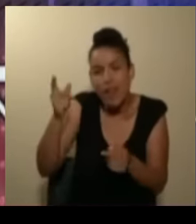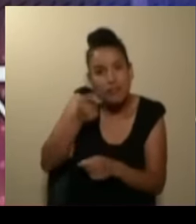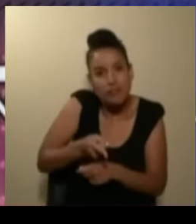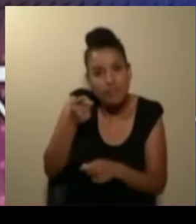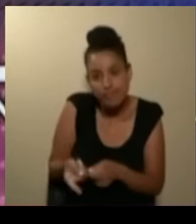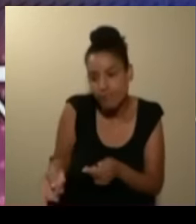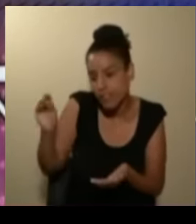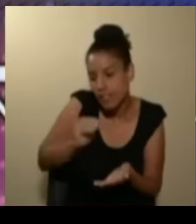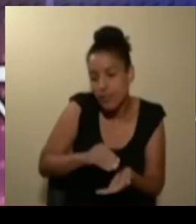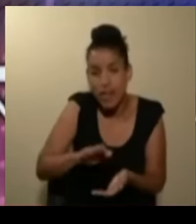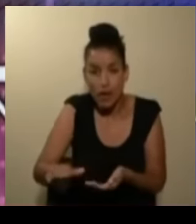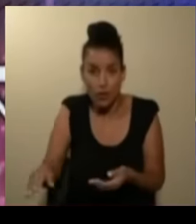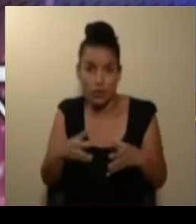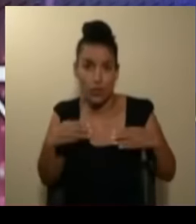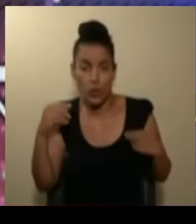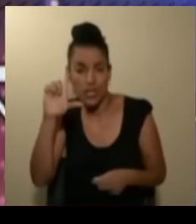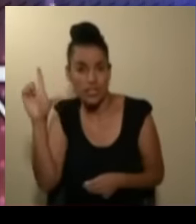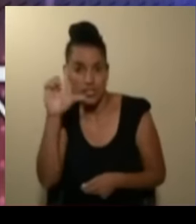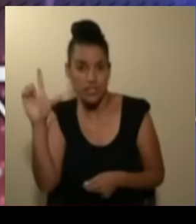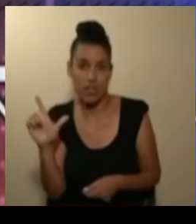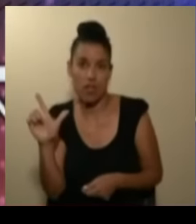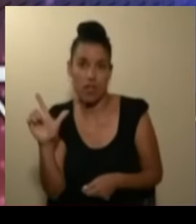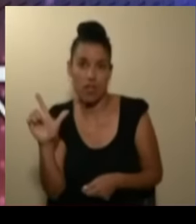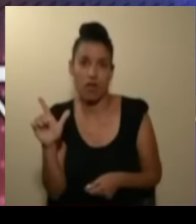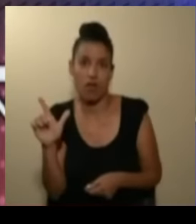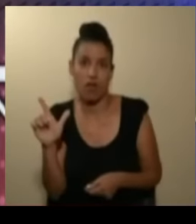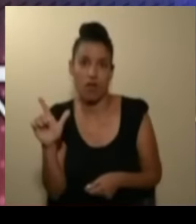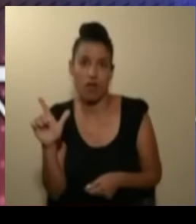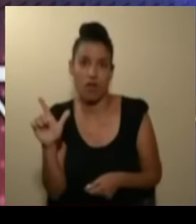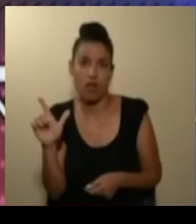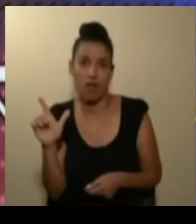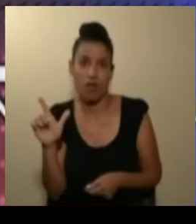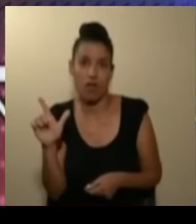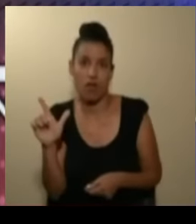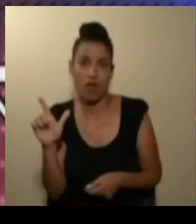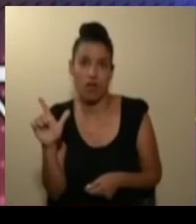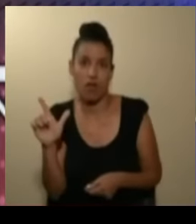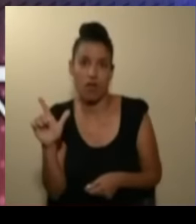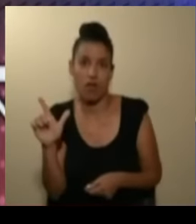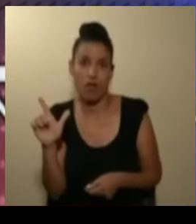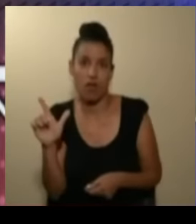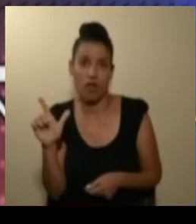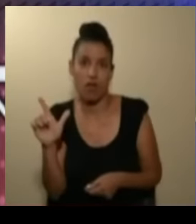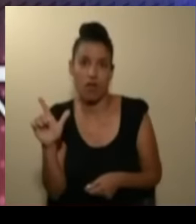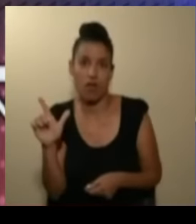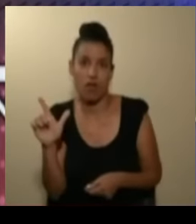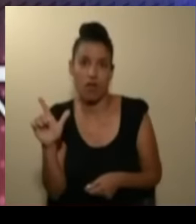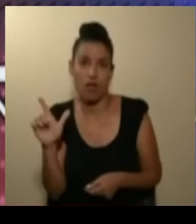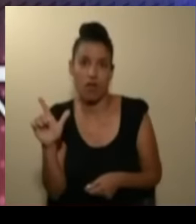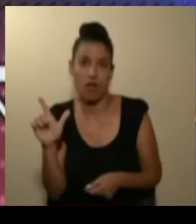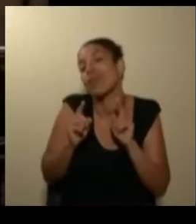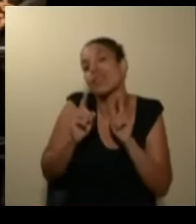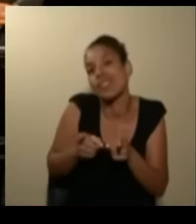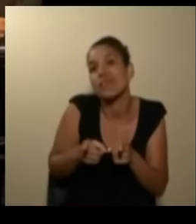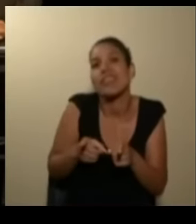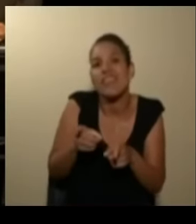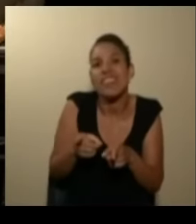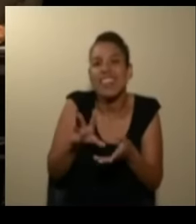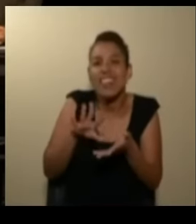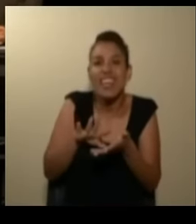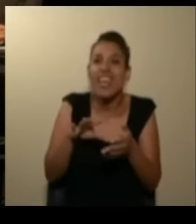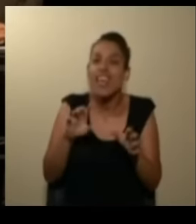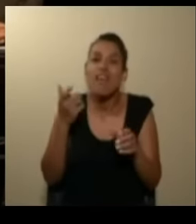sistema educativo. No vemos cómo eso mejora la educación. Pero además pasan más cosas, como bien dice el senador Penades. Hay una